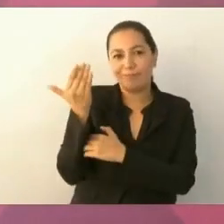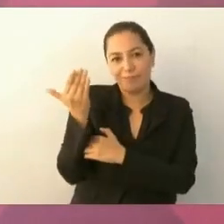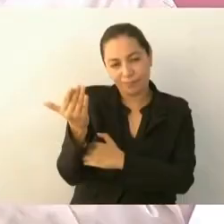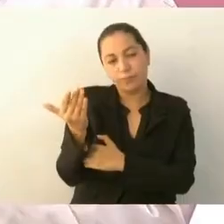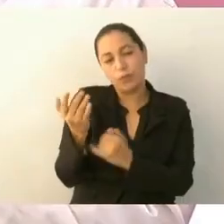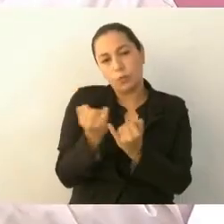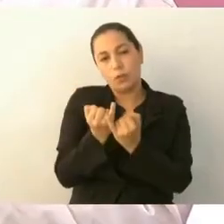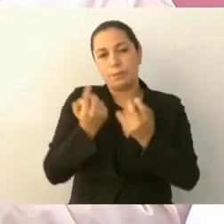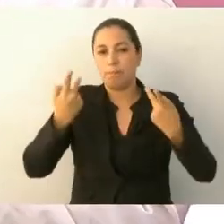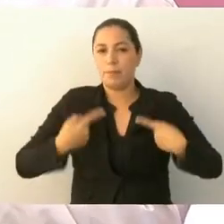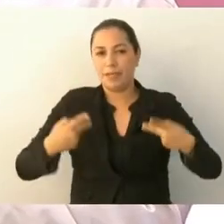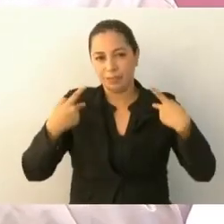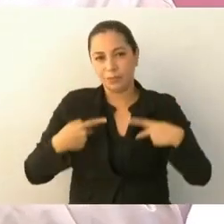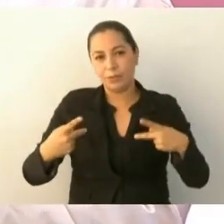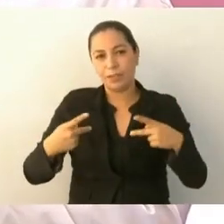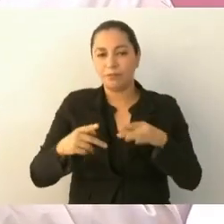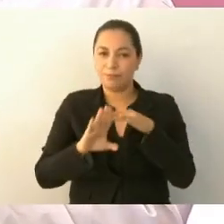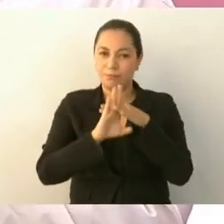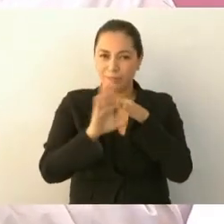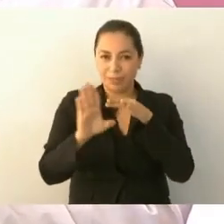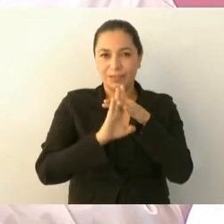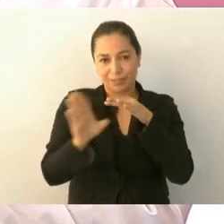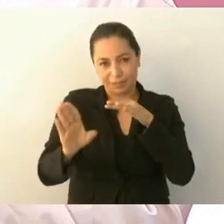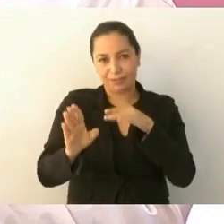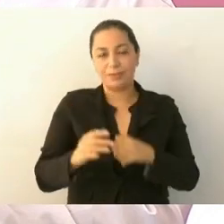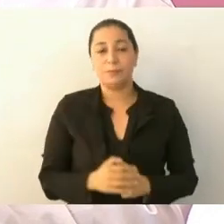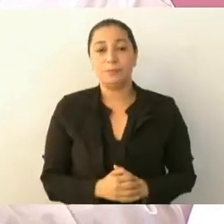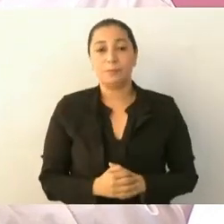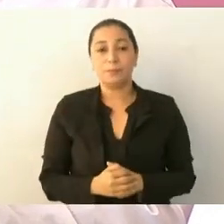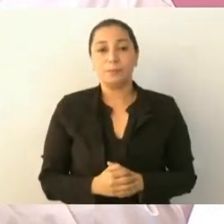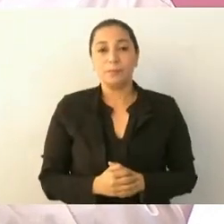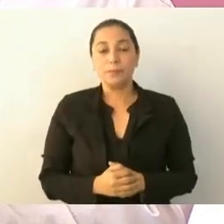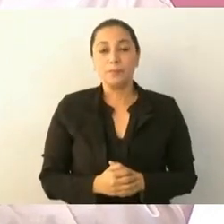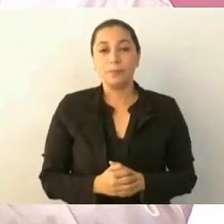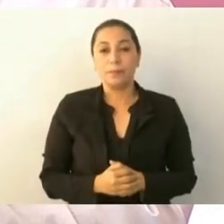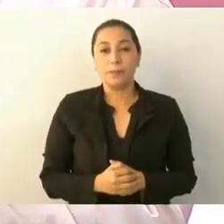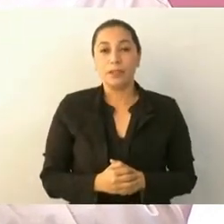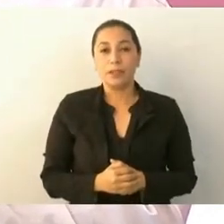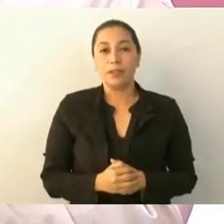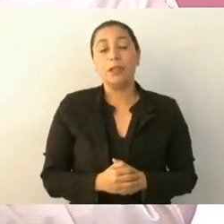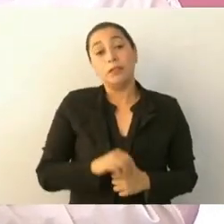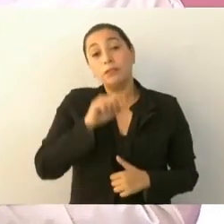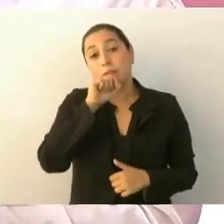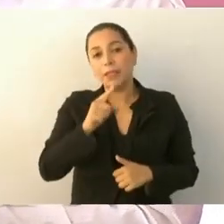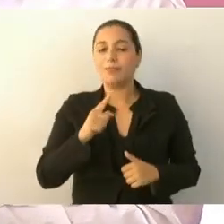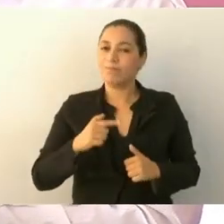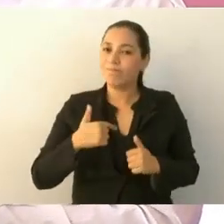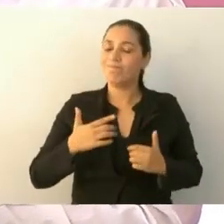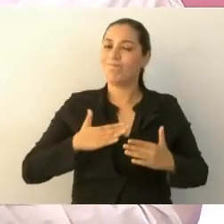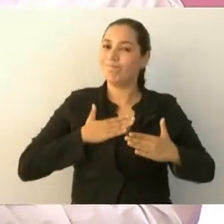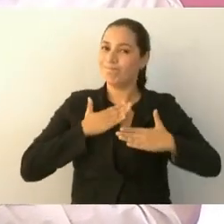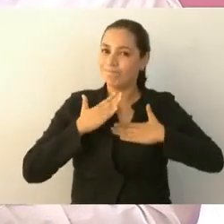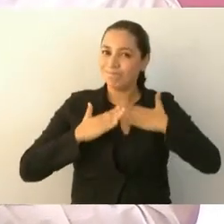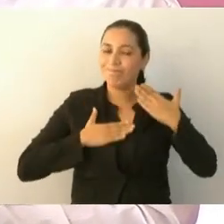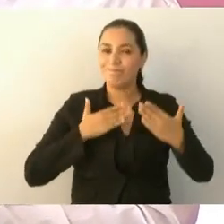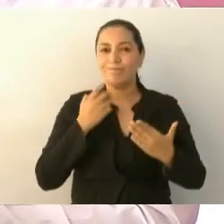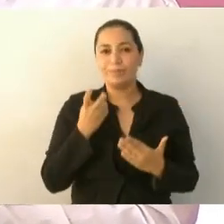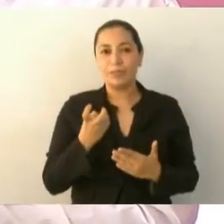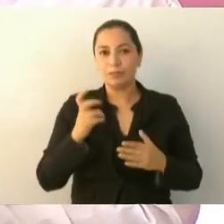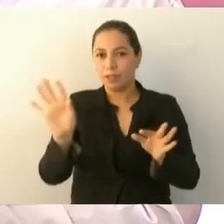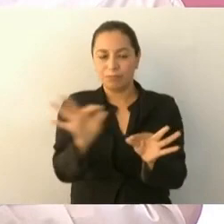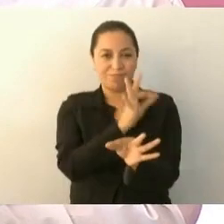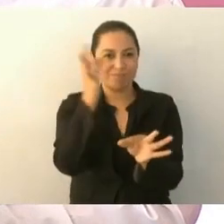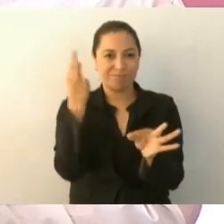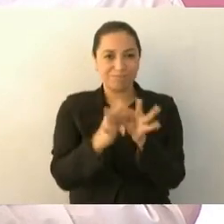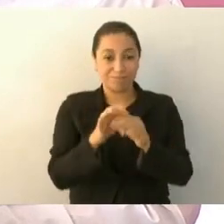paisanos migrantes y pues celebrar que se haya terminado esta